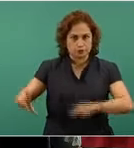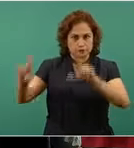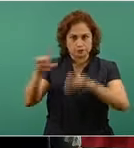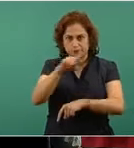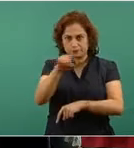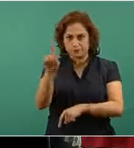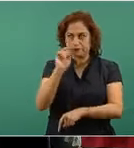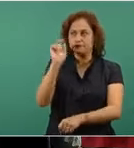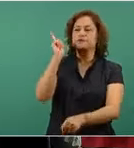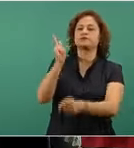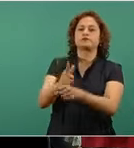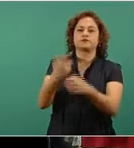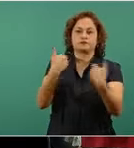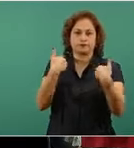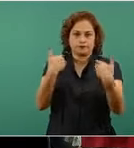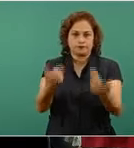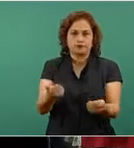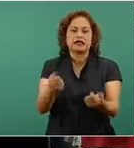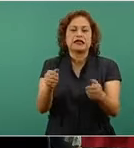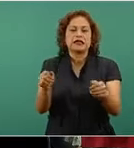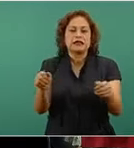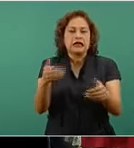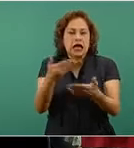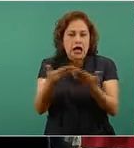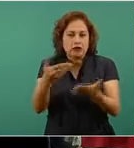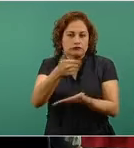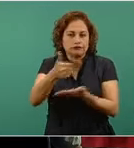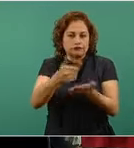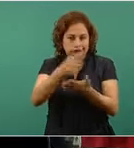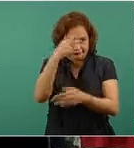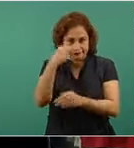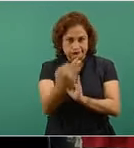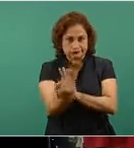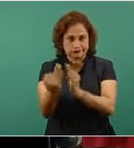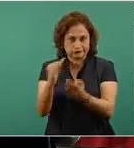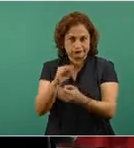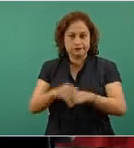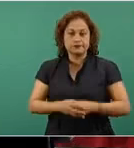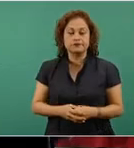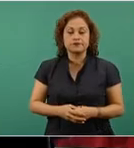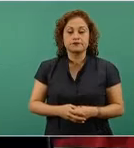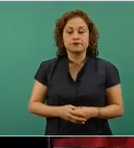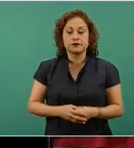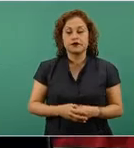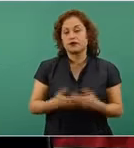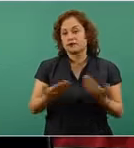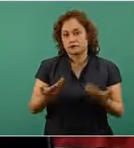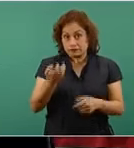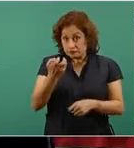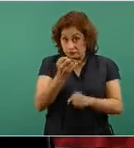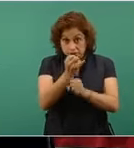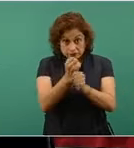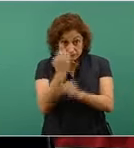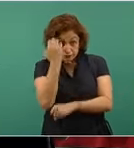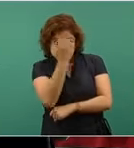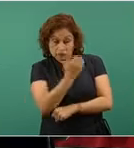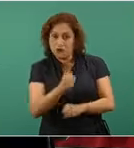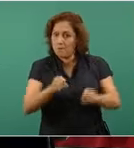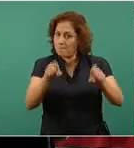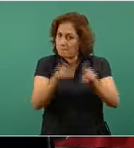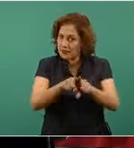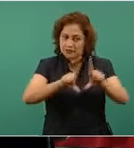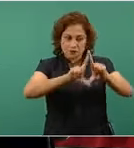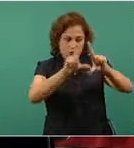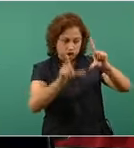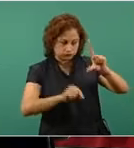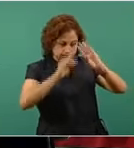lo reconozcan en el caso del Valle de México. La siguiente. Ahora, este análisis lo hemos llevado a cada región del país y esta es la